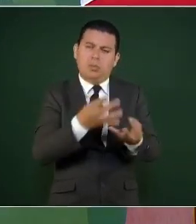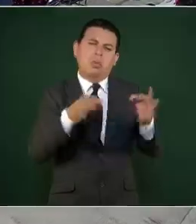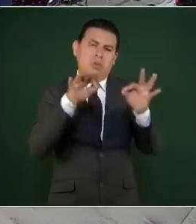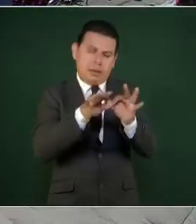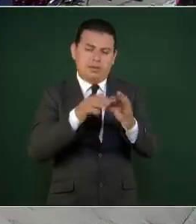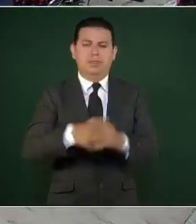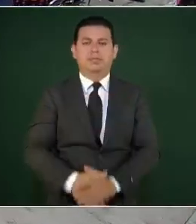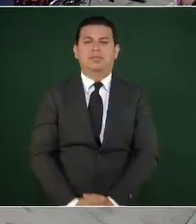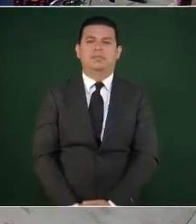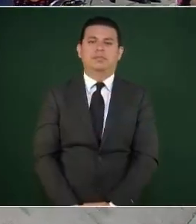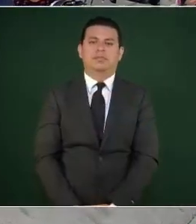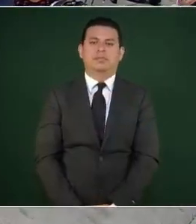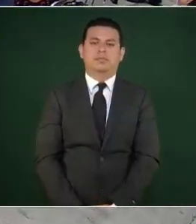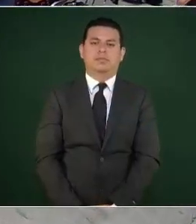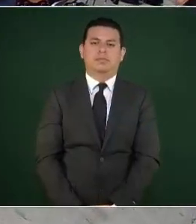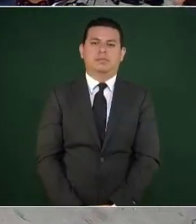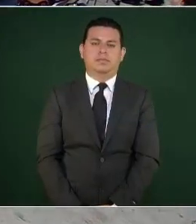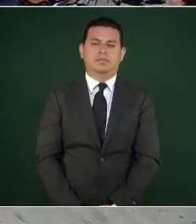Muchas gracias.